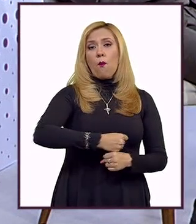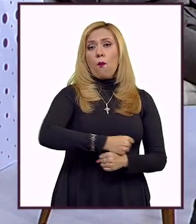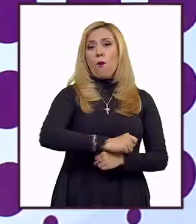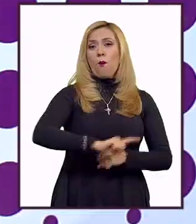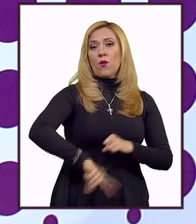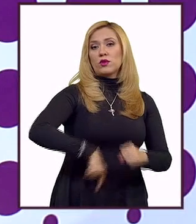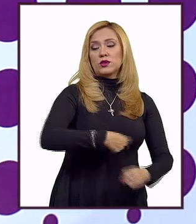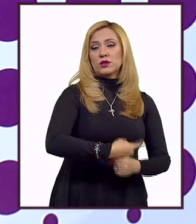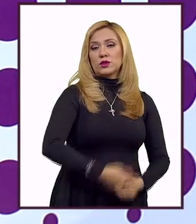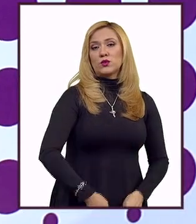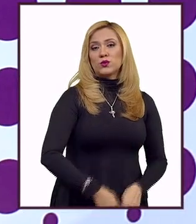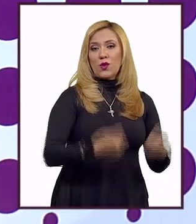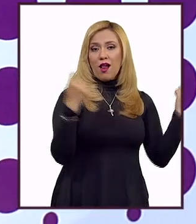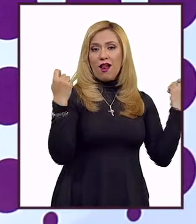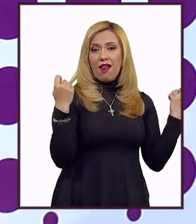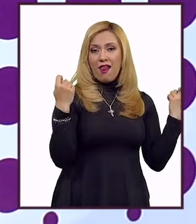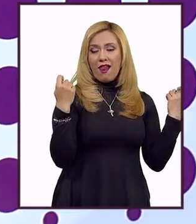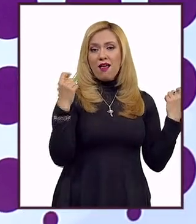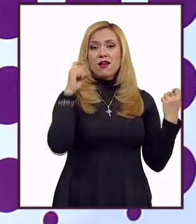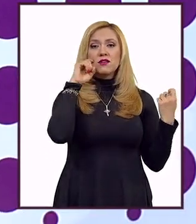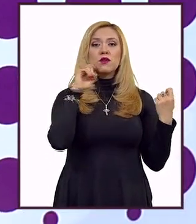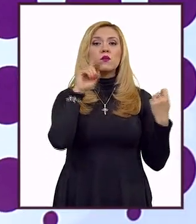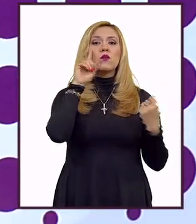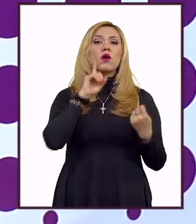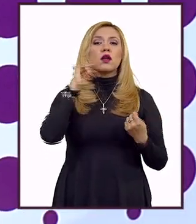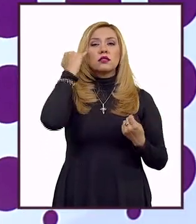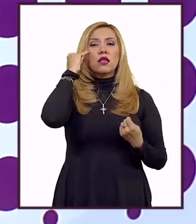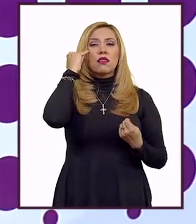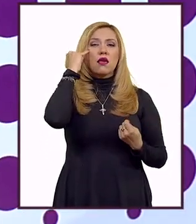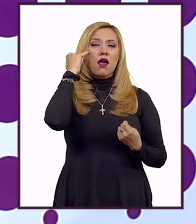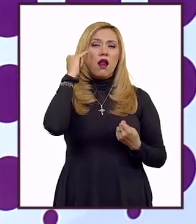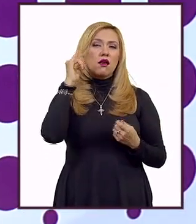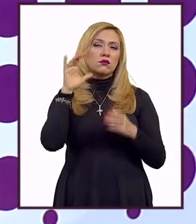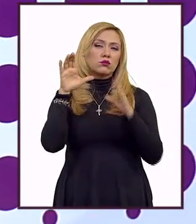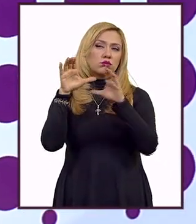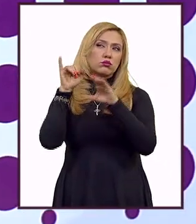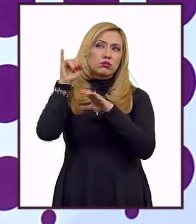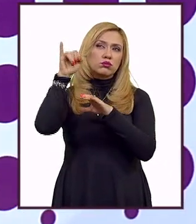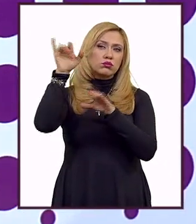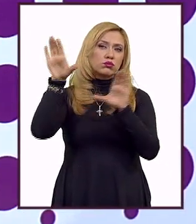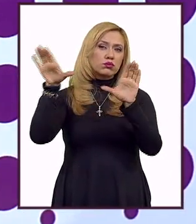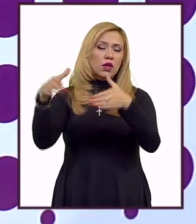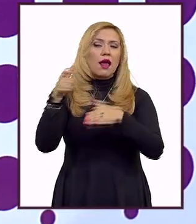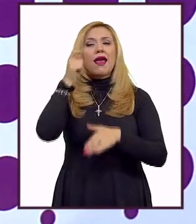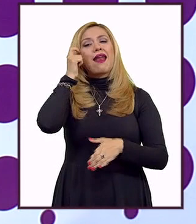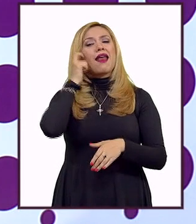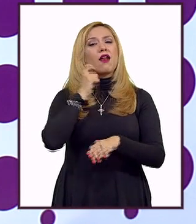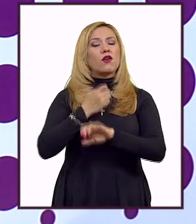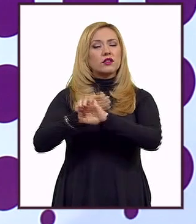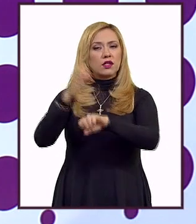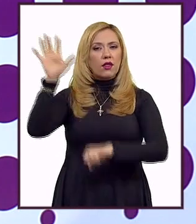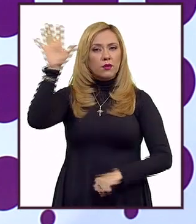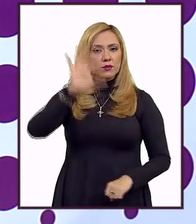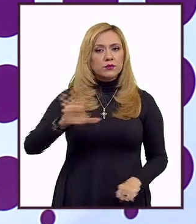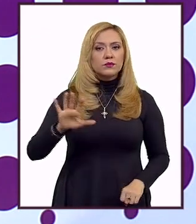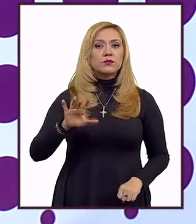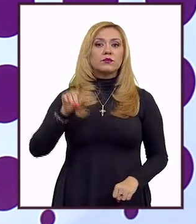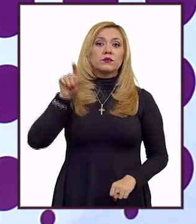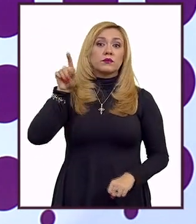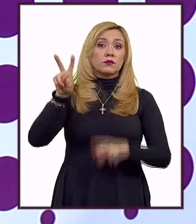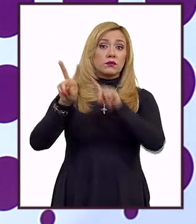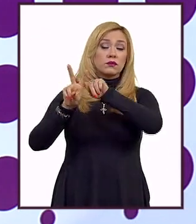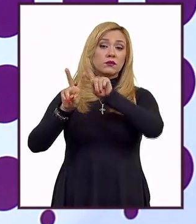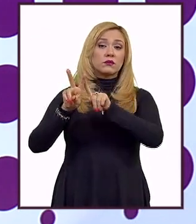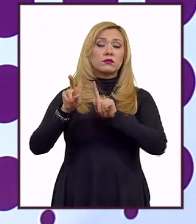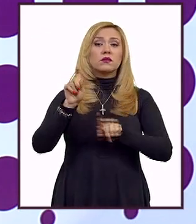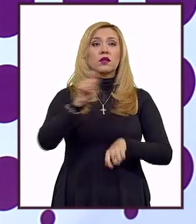de violencia sexual. Son 2 casos de mujeres indígenas en la zona en el estado de Guerrero, que fueron víctimas de